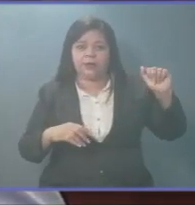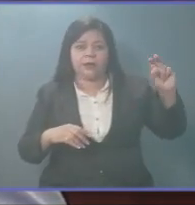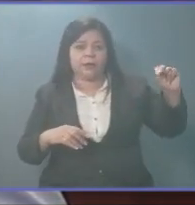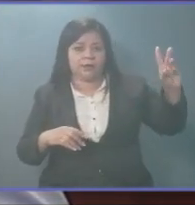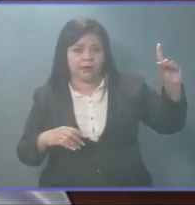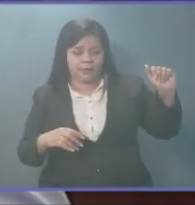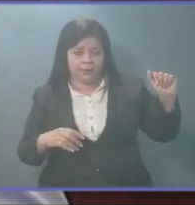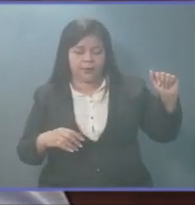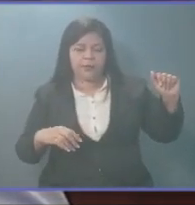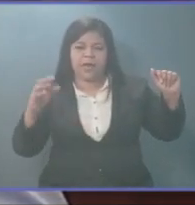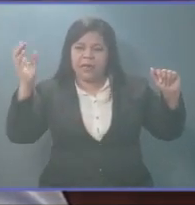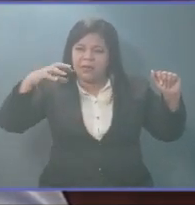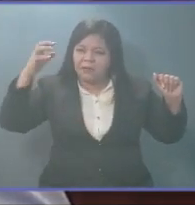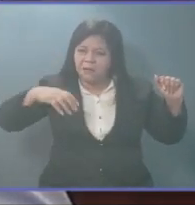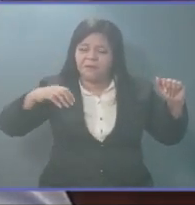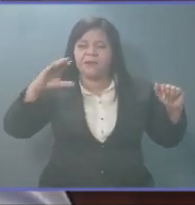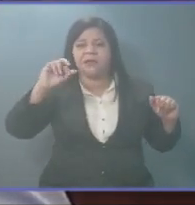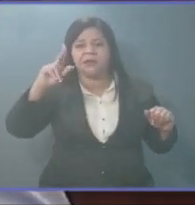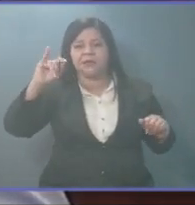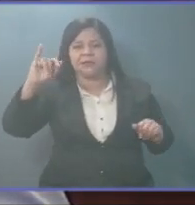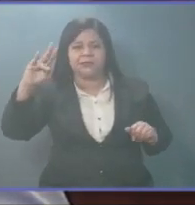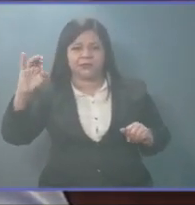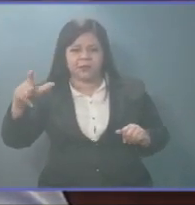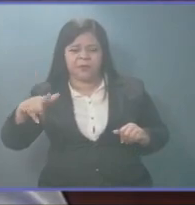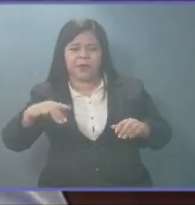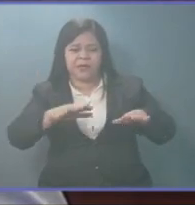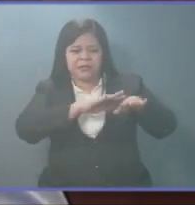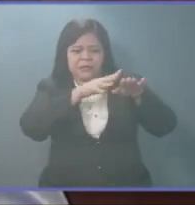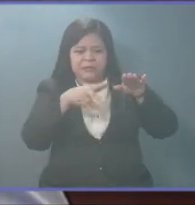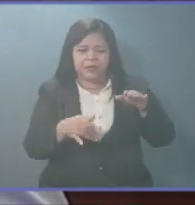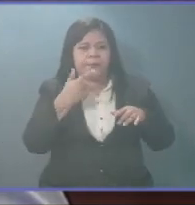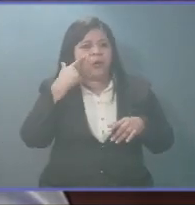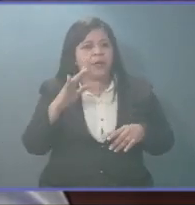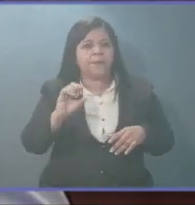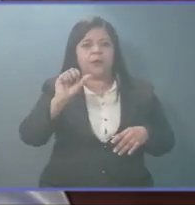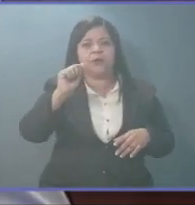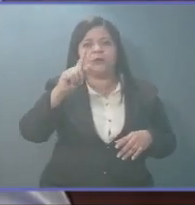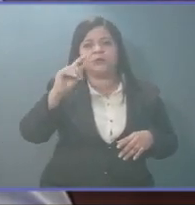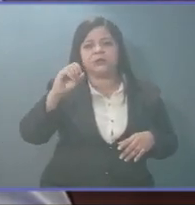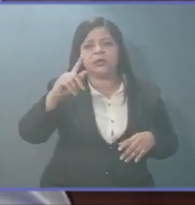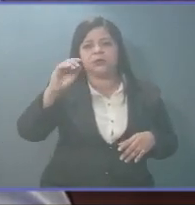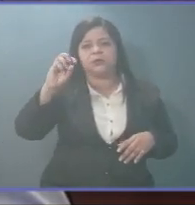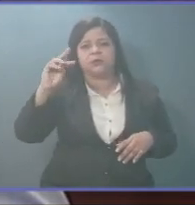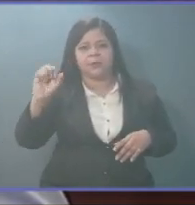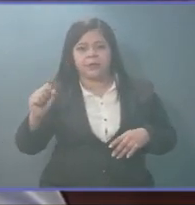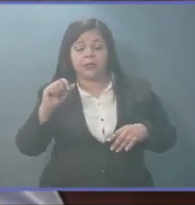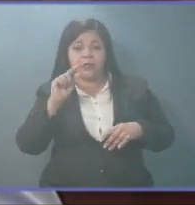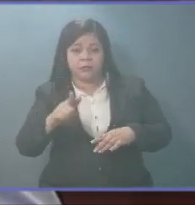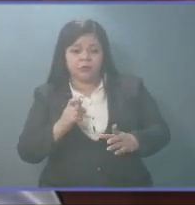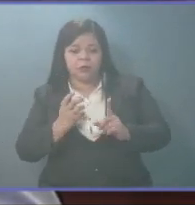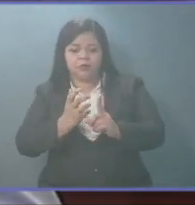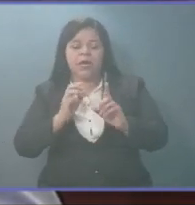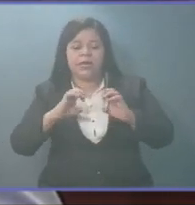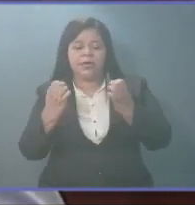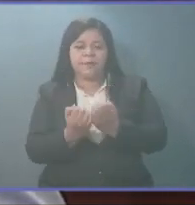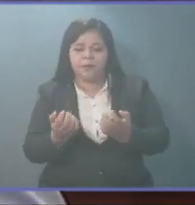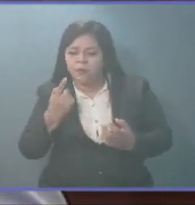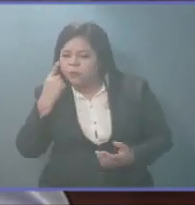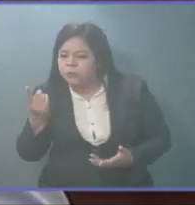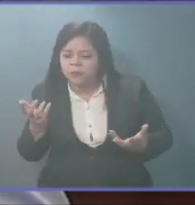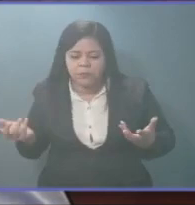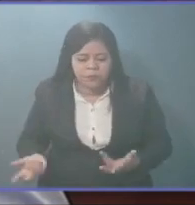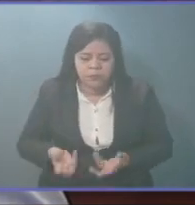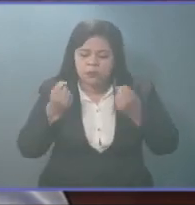Cristóbal, lluvias, inundaciones, deslaves, como la tragedia de Santo Tomás, donde lideré un equipo para realizar labores de rescate y